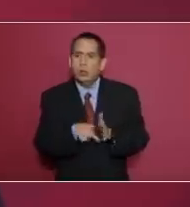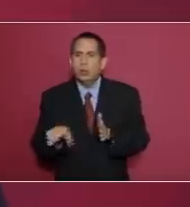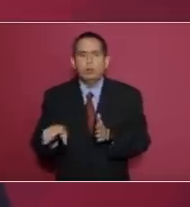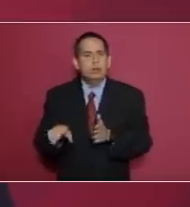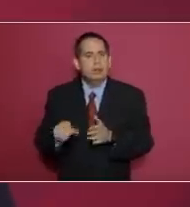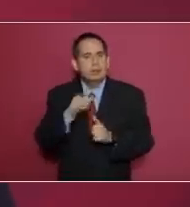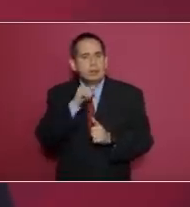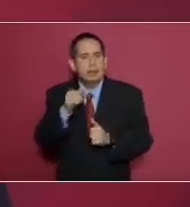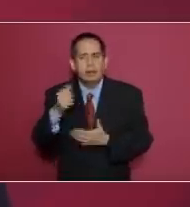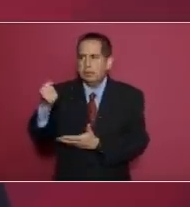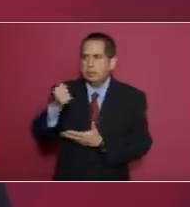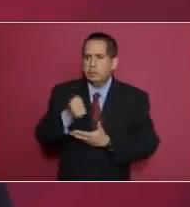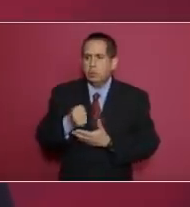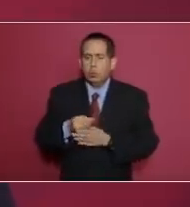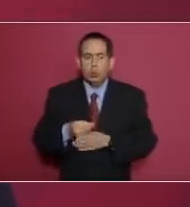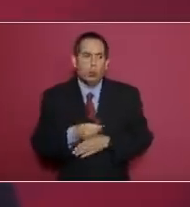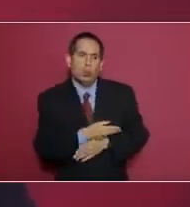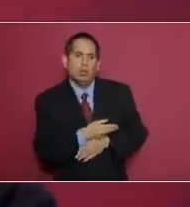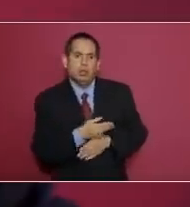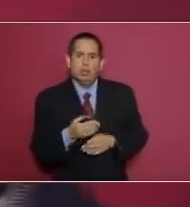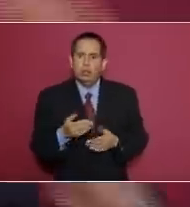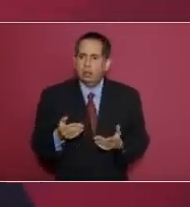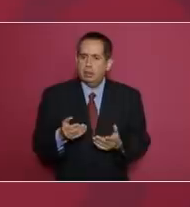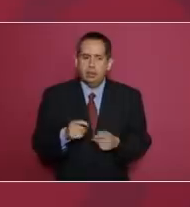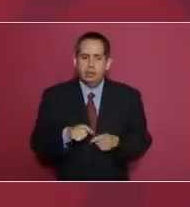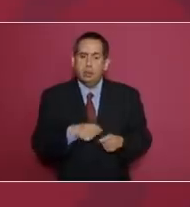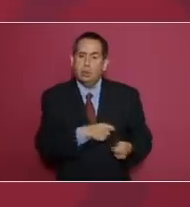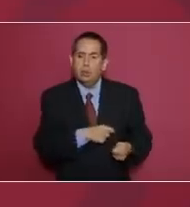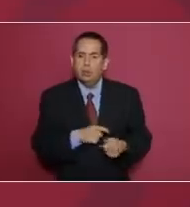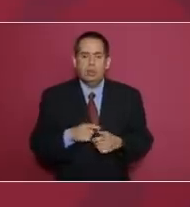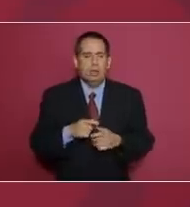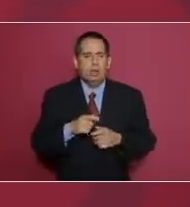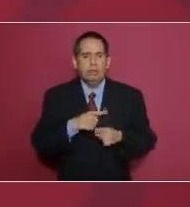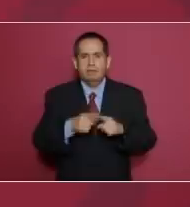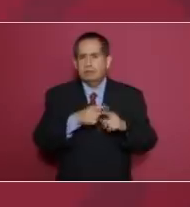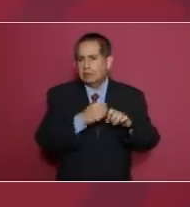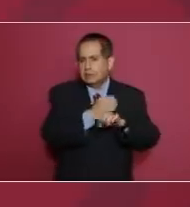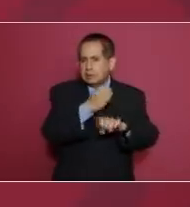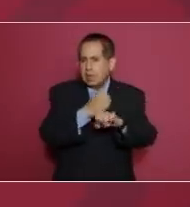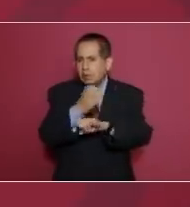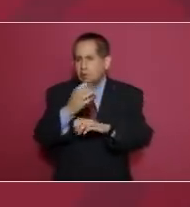el presupuesto que se transfiere a los estados,